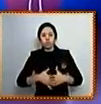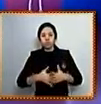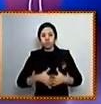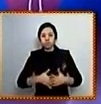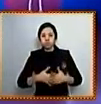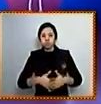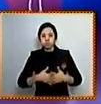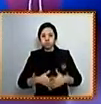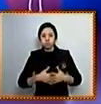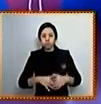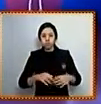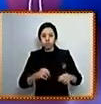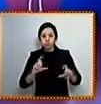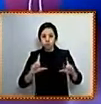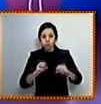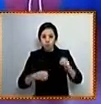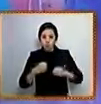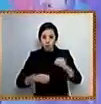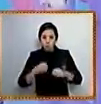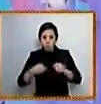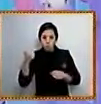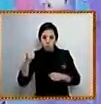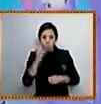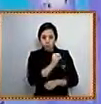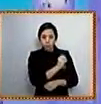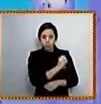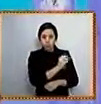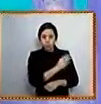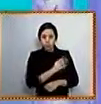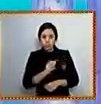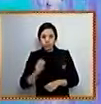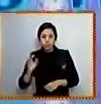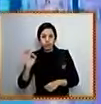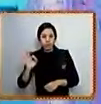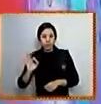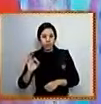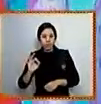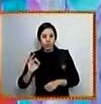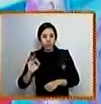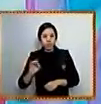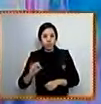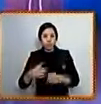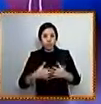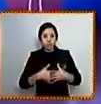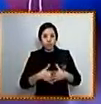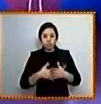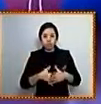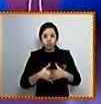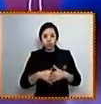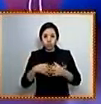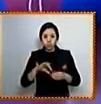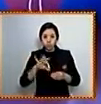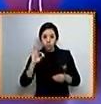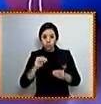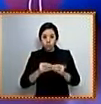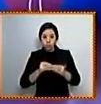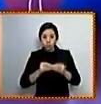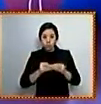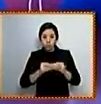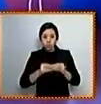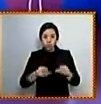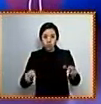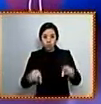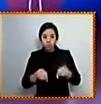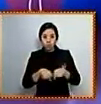nuestras máquinas contienen 10 esferas en el orden del 0 al 9. Cada una de las máquinas seleccionará un número al azar y al